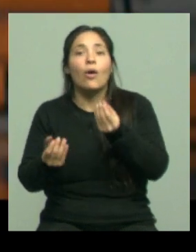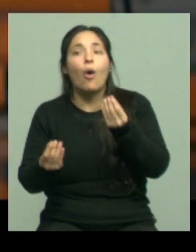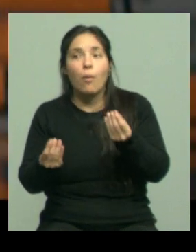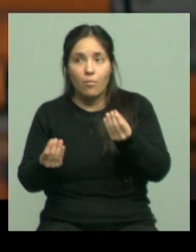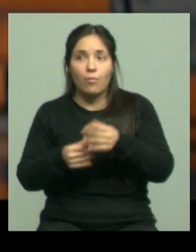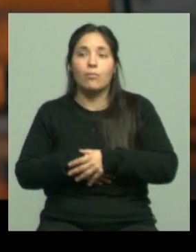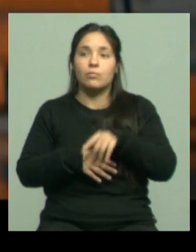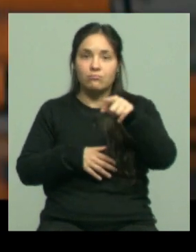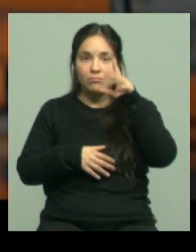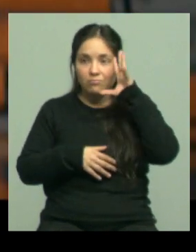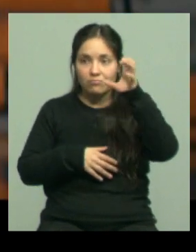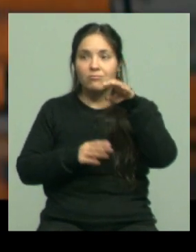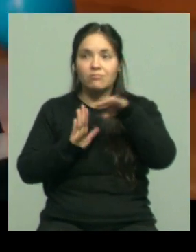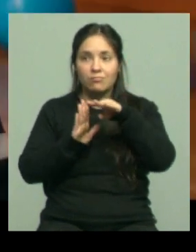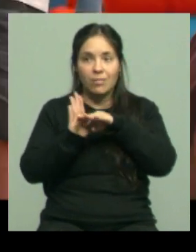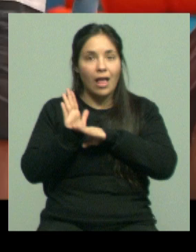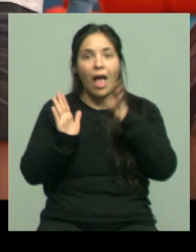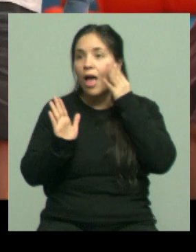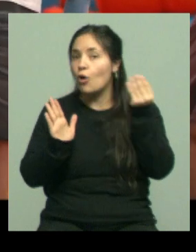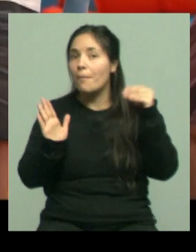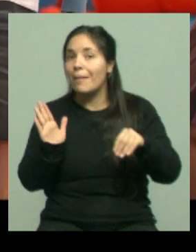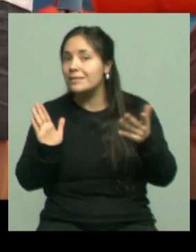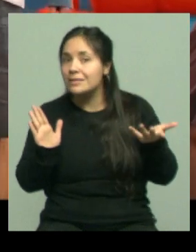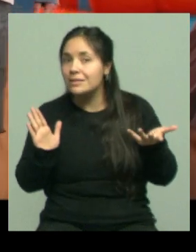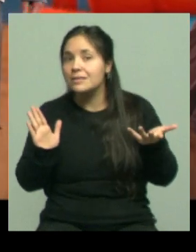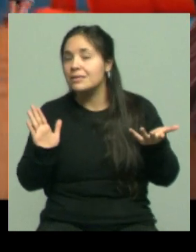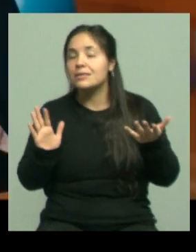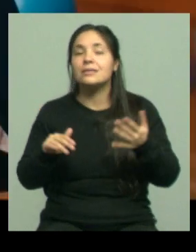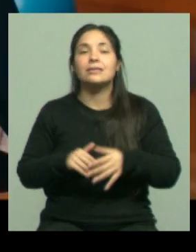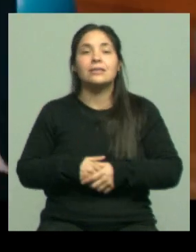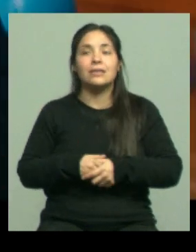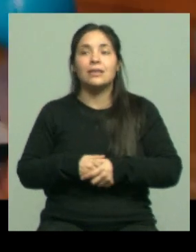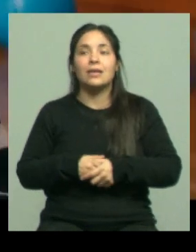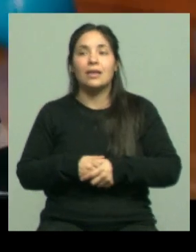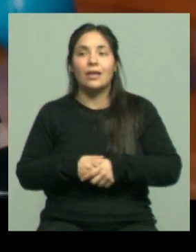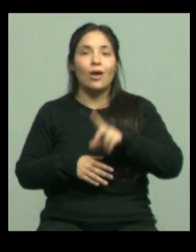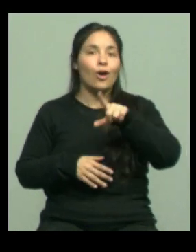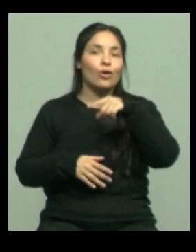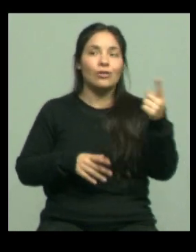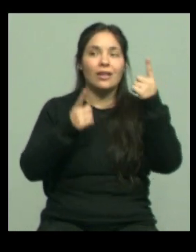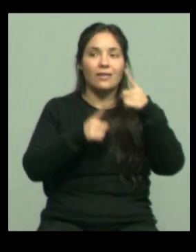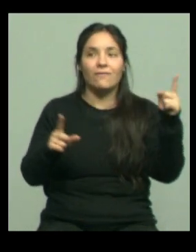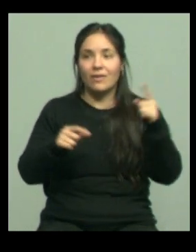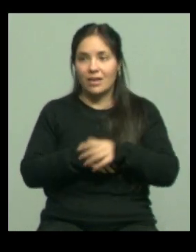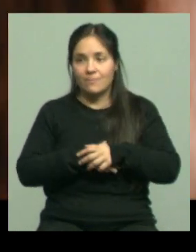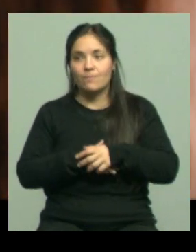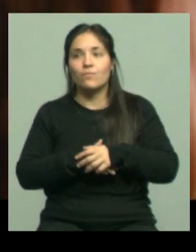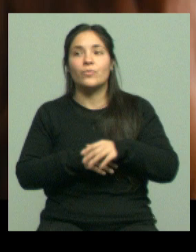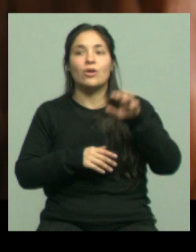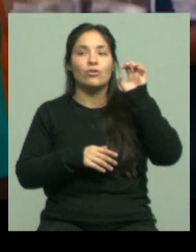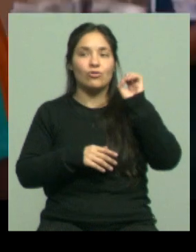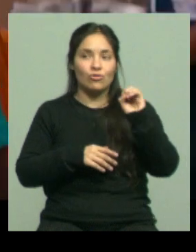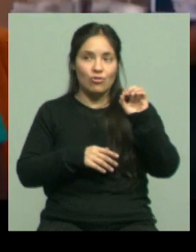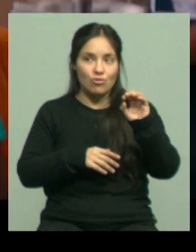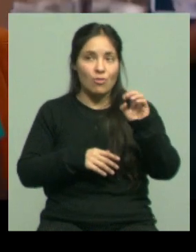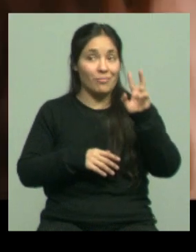anotando. Me encantó. ¿Algo más para recomendar? Y también, bueno, una alternativa diferente, Bottoms, de Emma Seligman, que